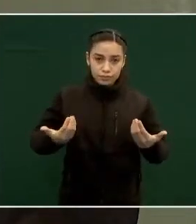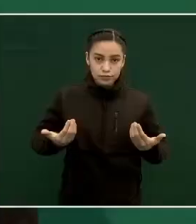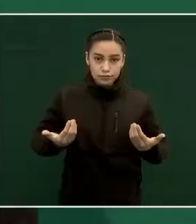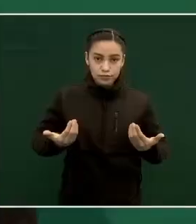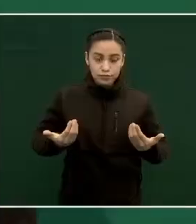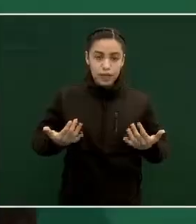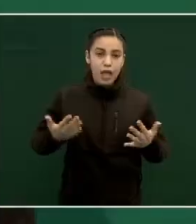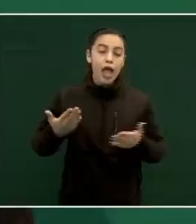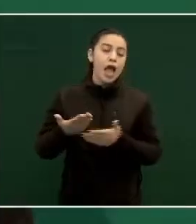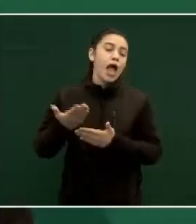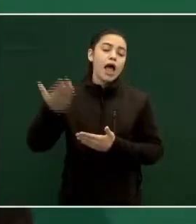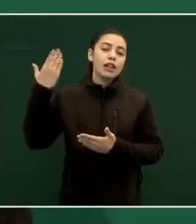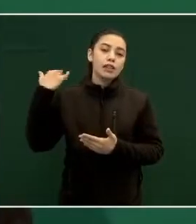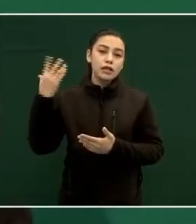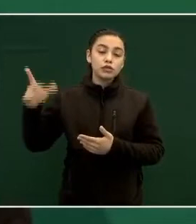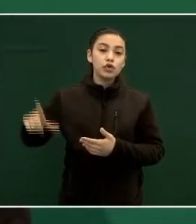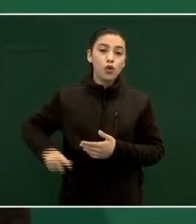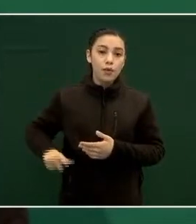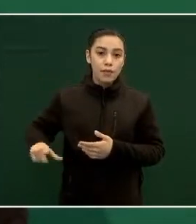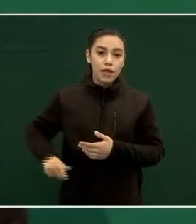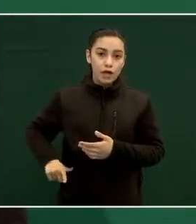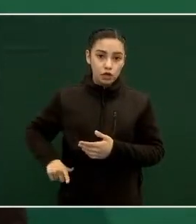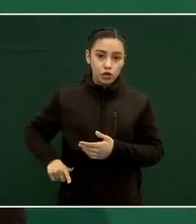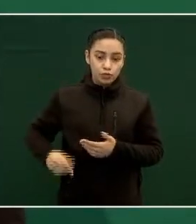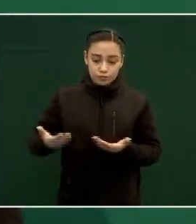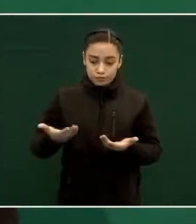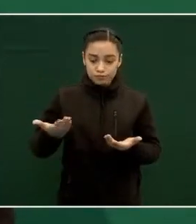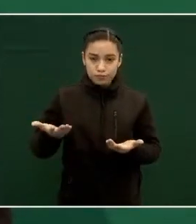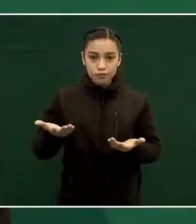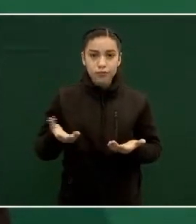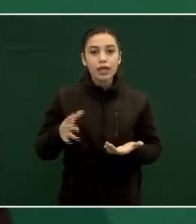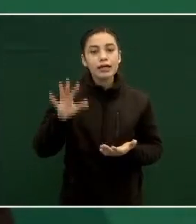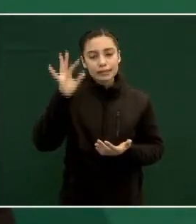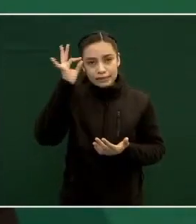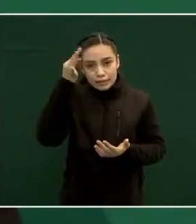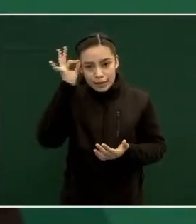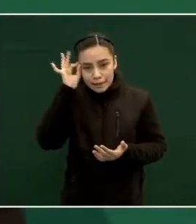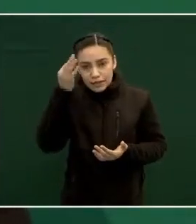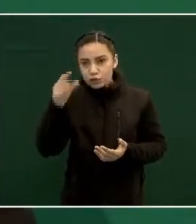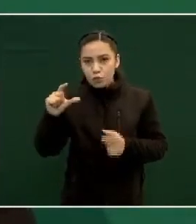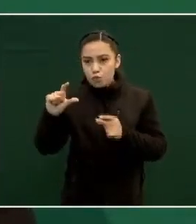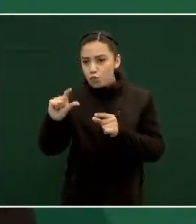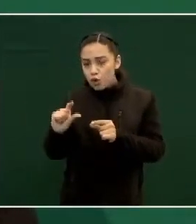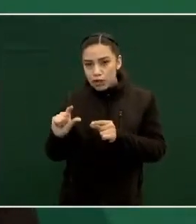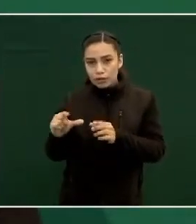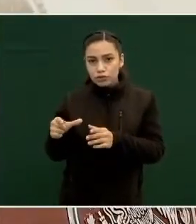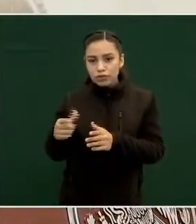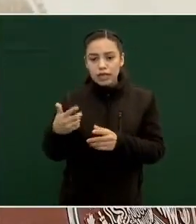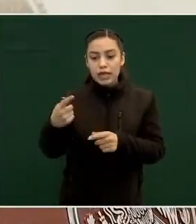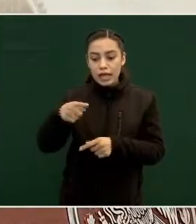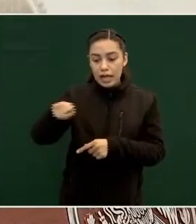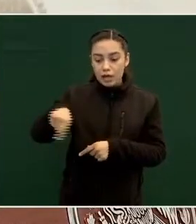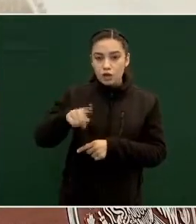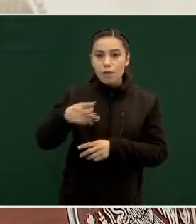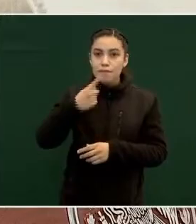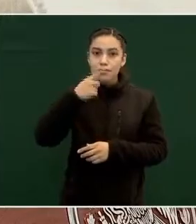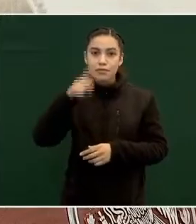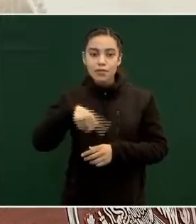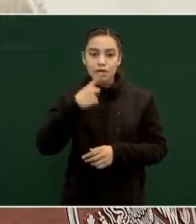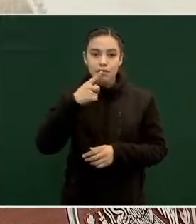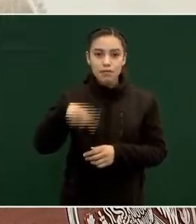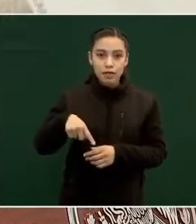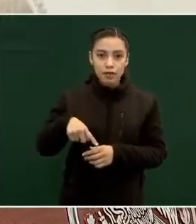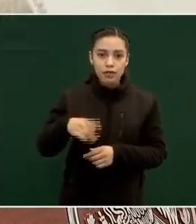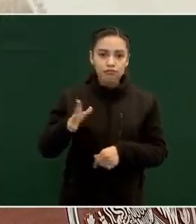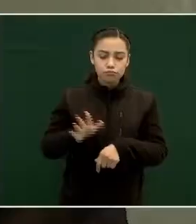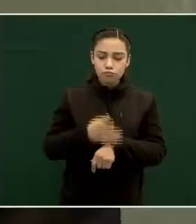el gobierno estaba al servicio de una minoría, que eran los que mandaban. Por eso